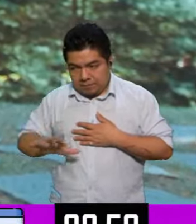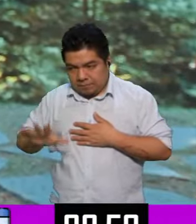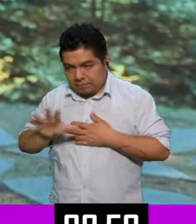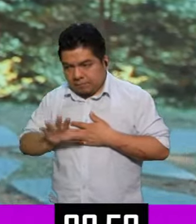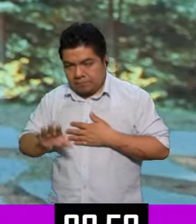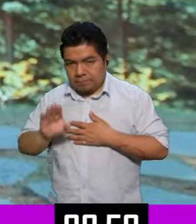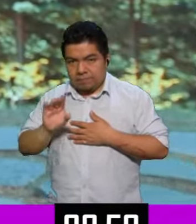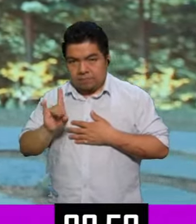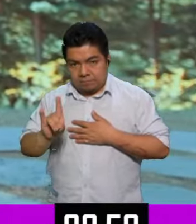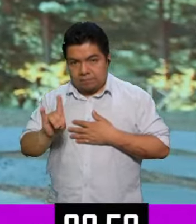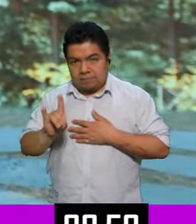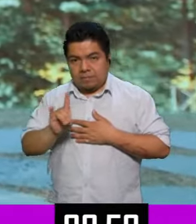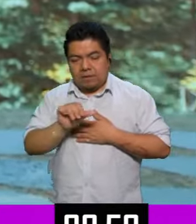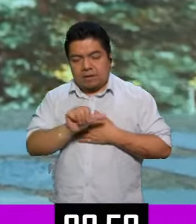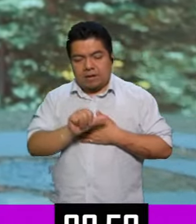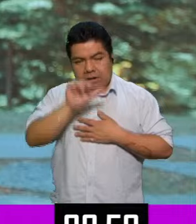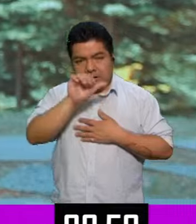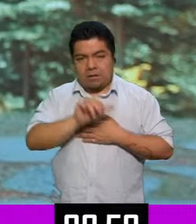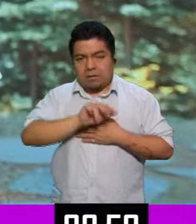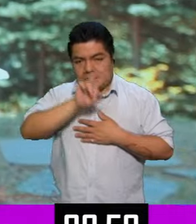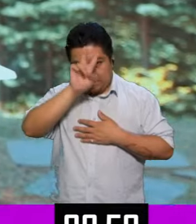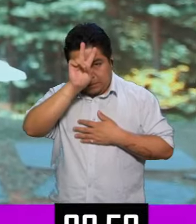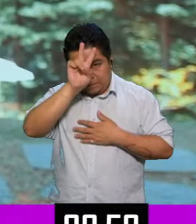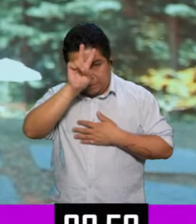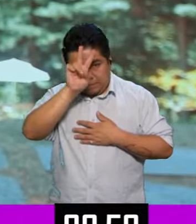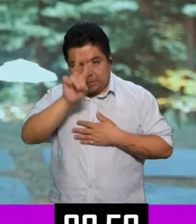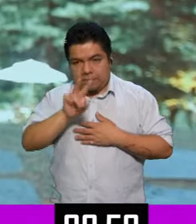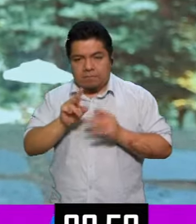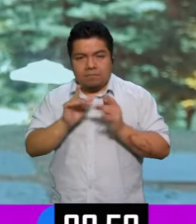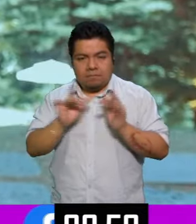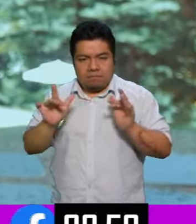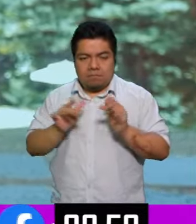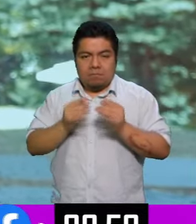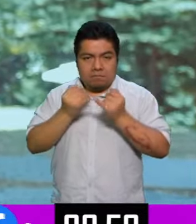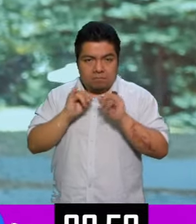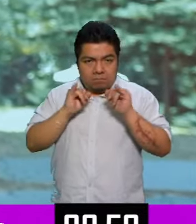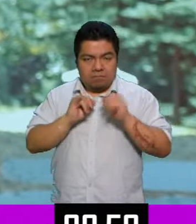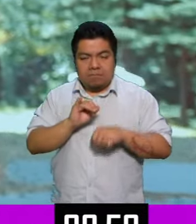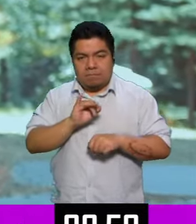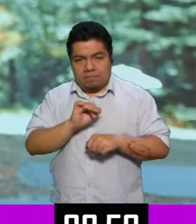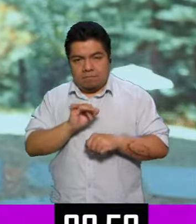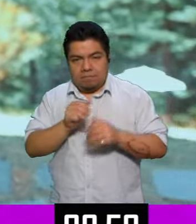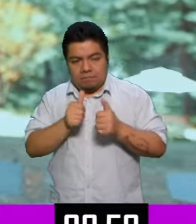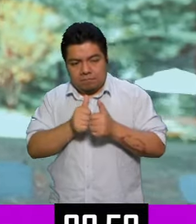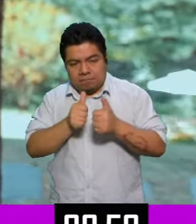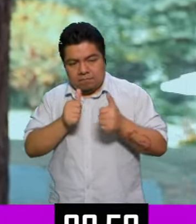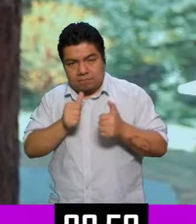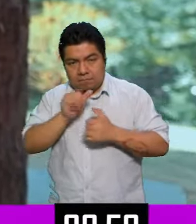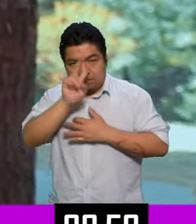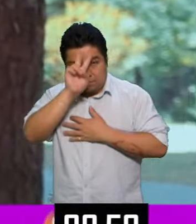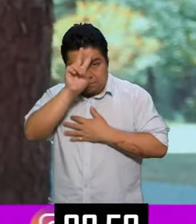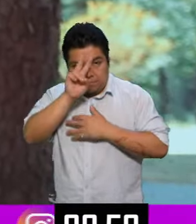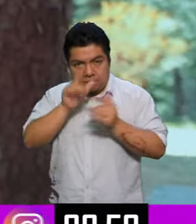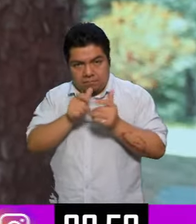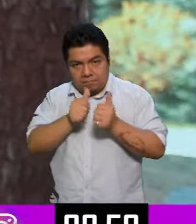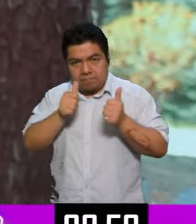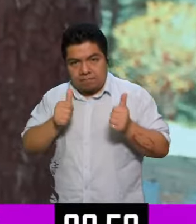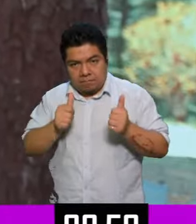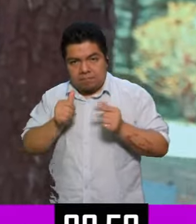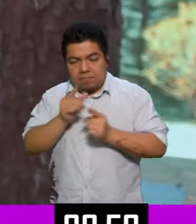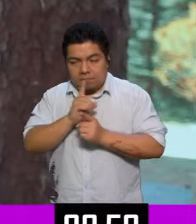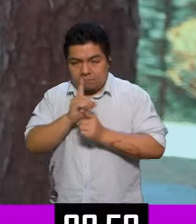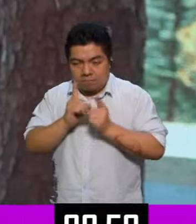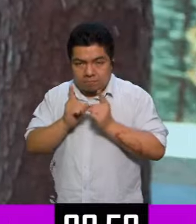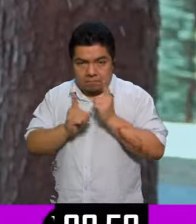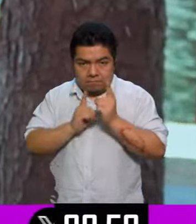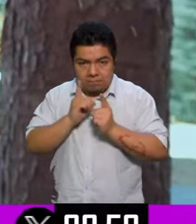llamaba el Alto Perú y cuando se independizó, porque se independizó de Perú después, porque el deporte de Centroamérica